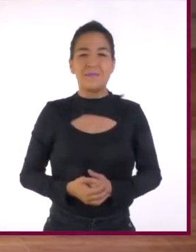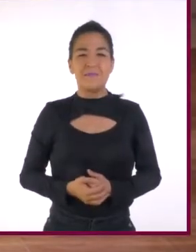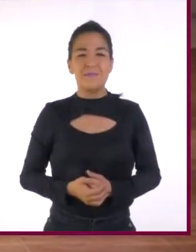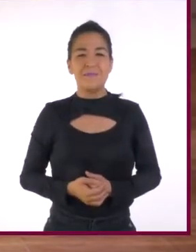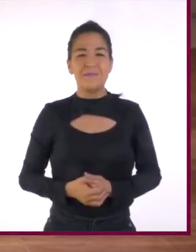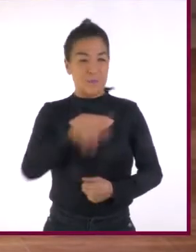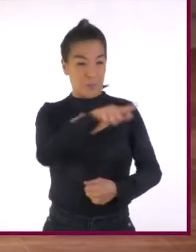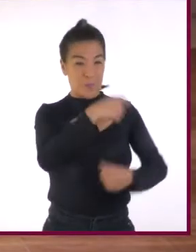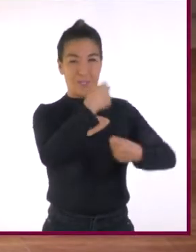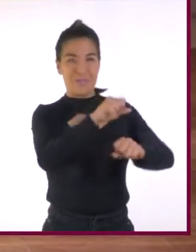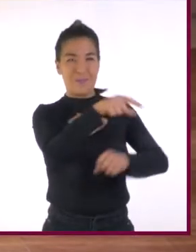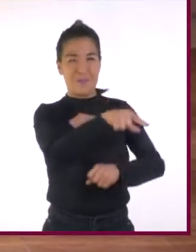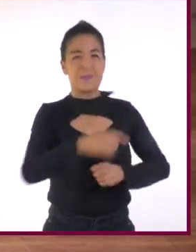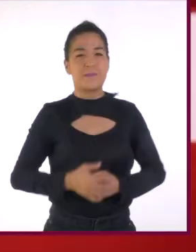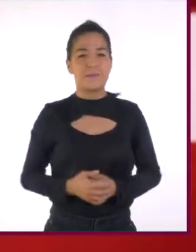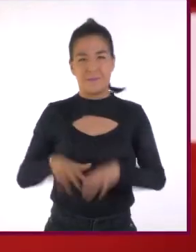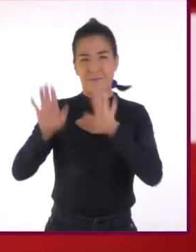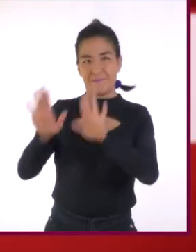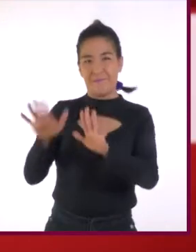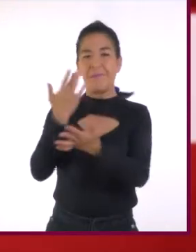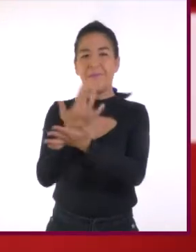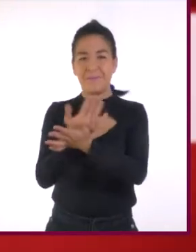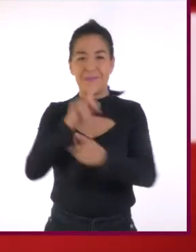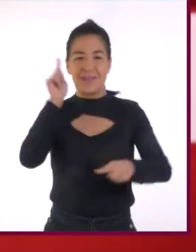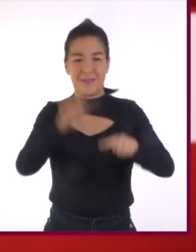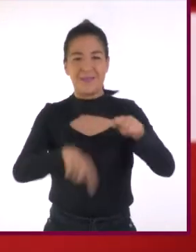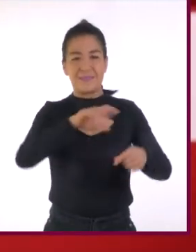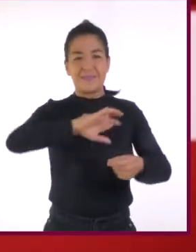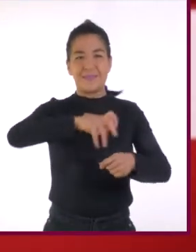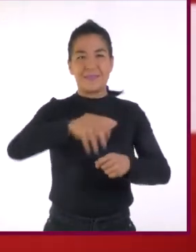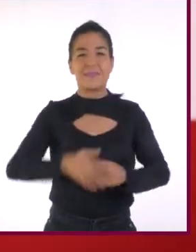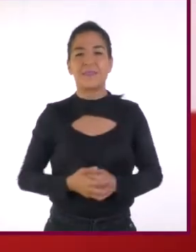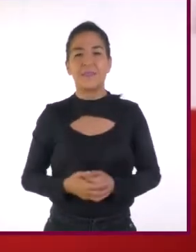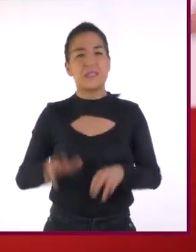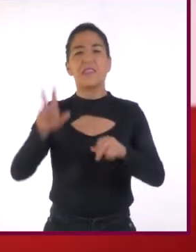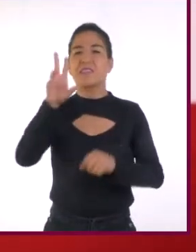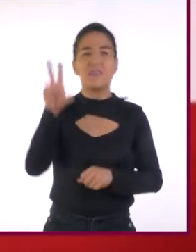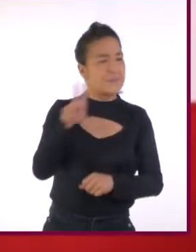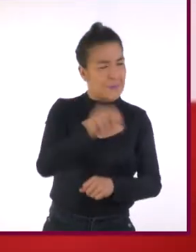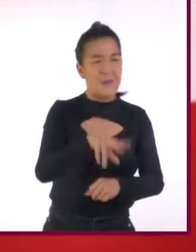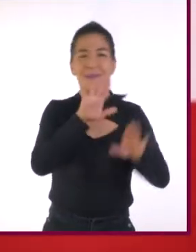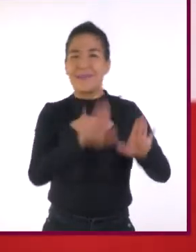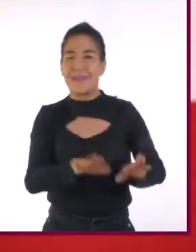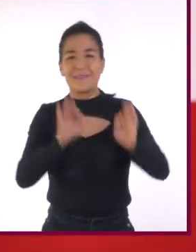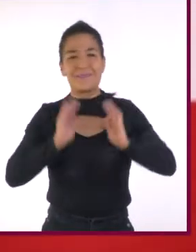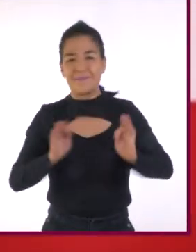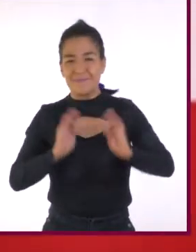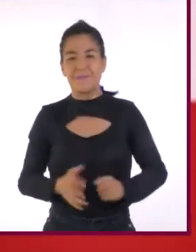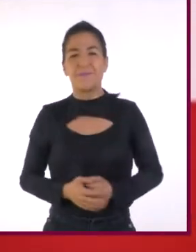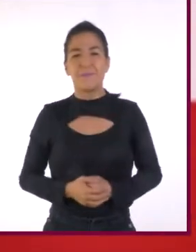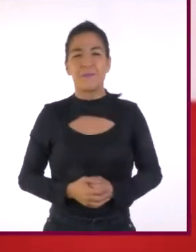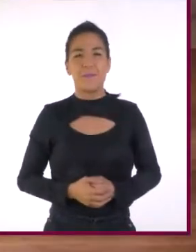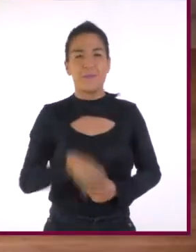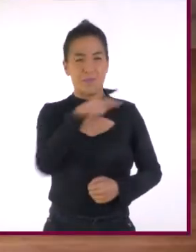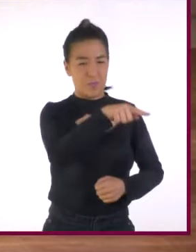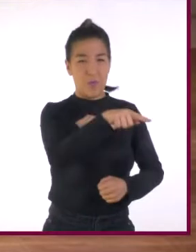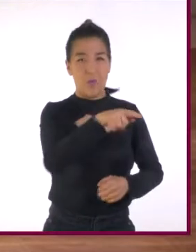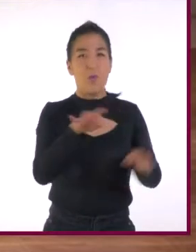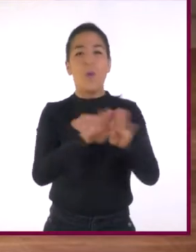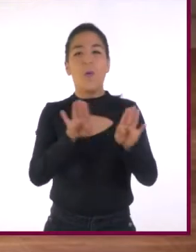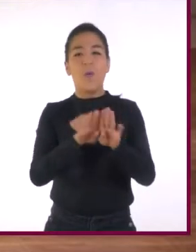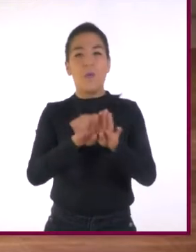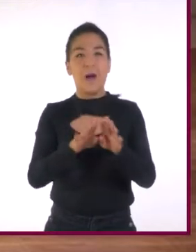ver. Sí. A ver, con esa escoba que traes... Pero, a ver, espera, déjame le quito las cerdas. No te preocupes, mira.